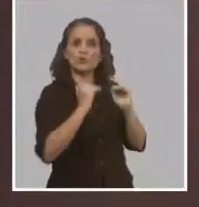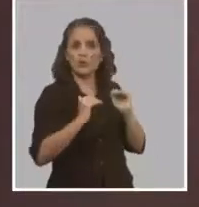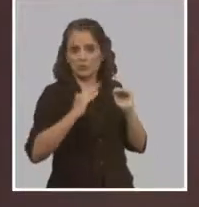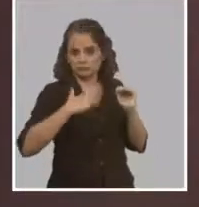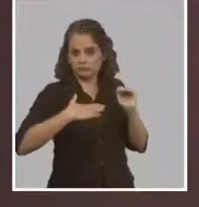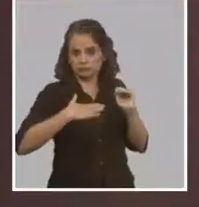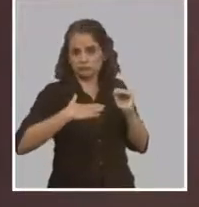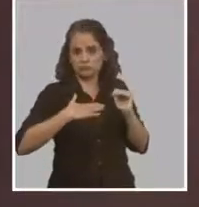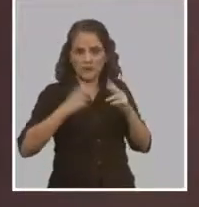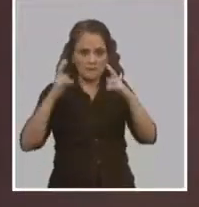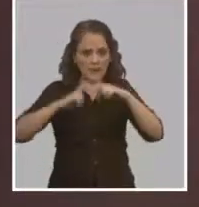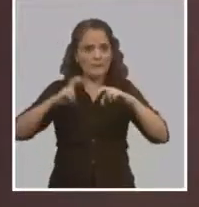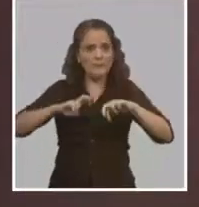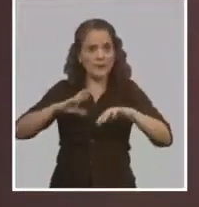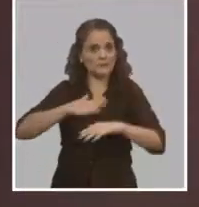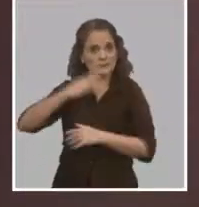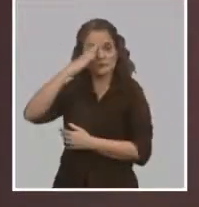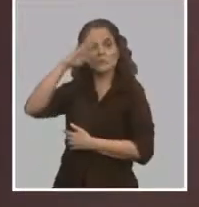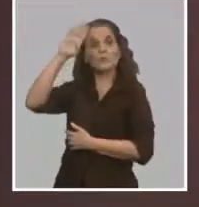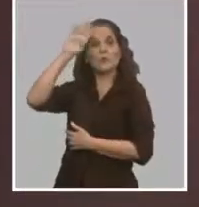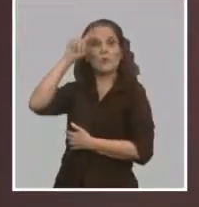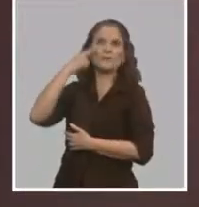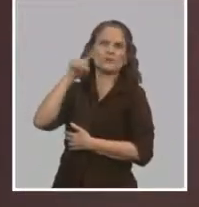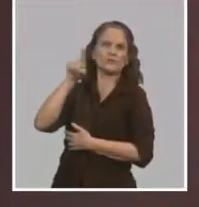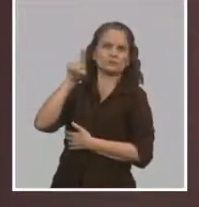país, mirando las tendencias